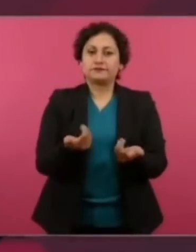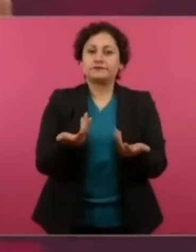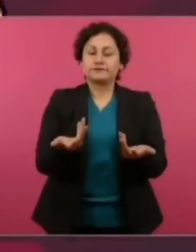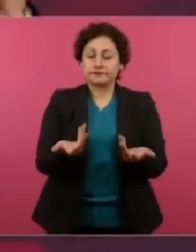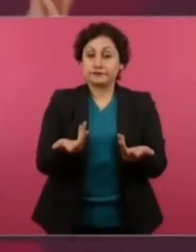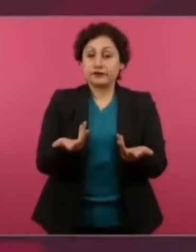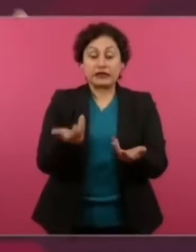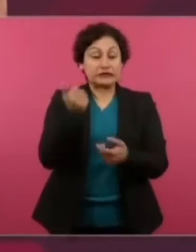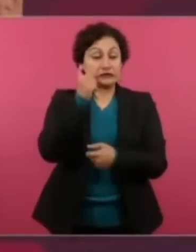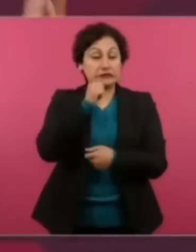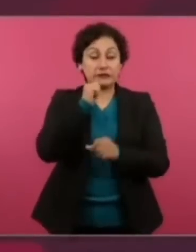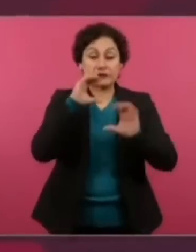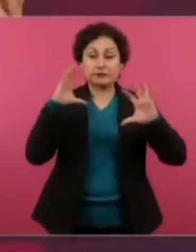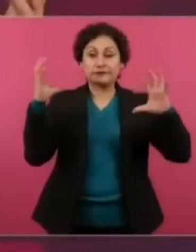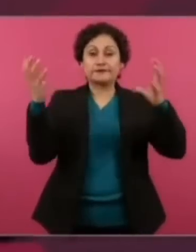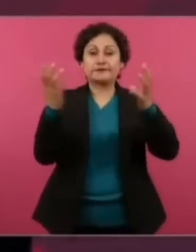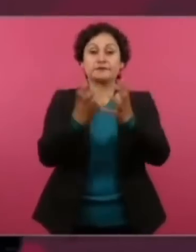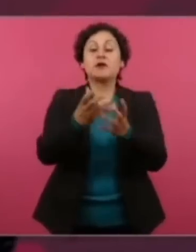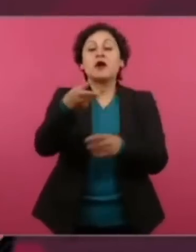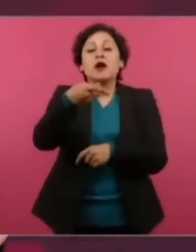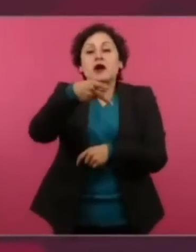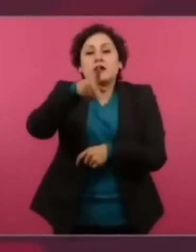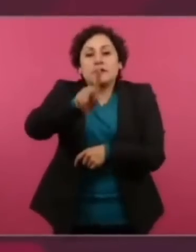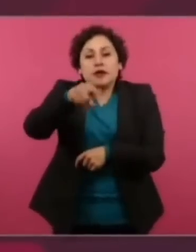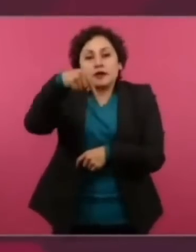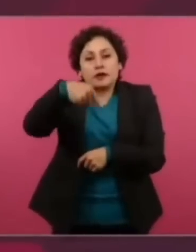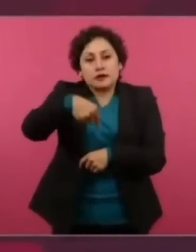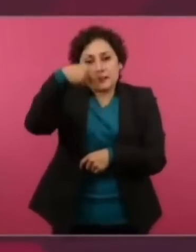con tanta pobreza,